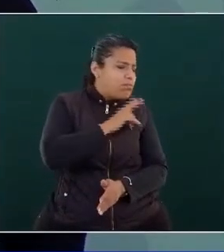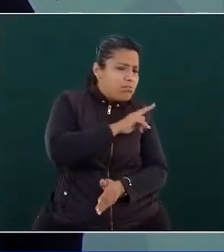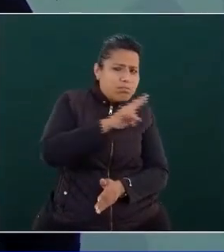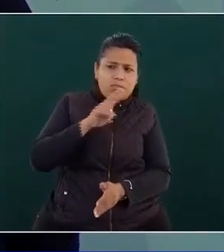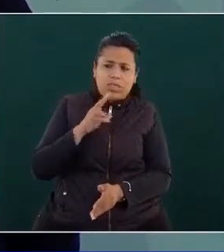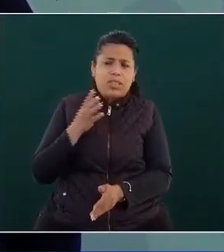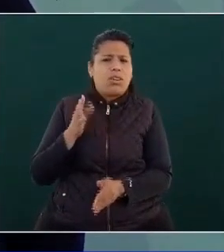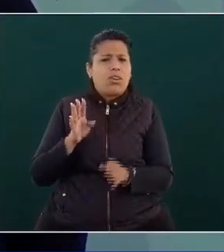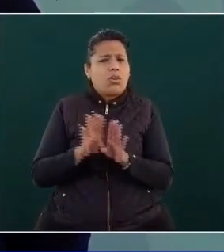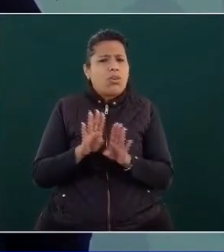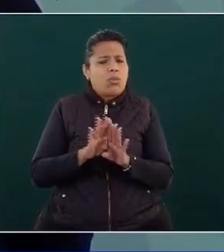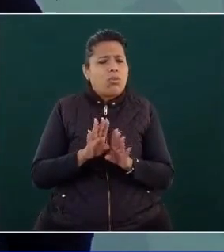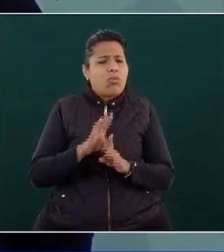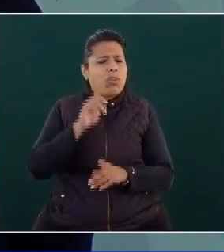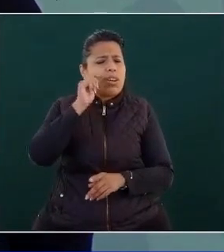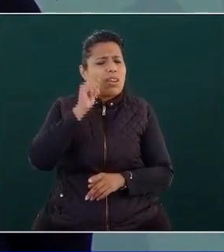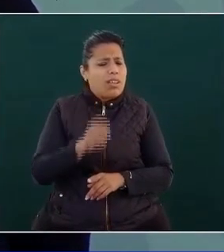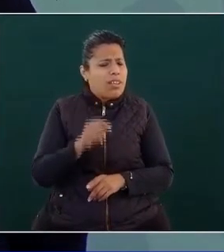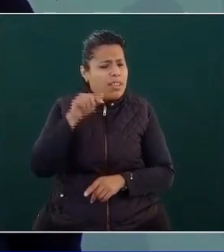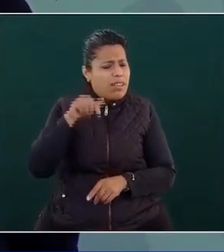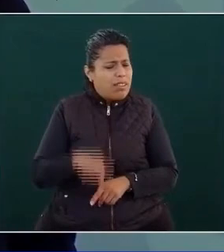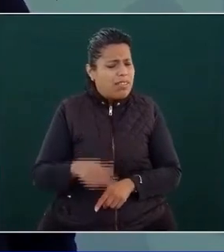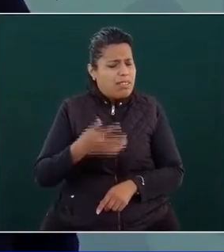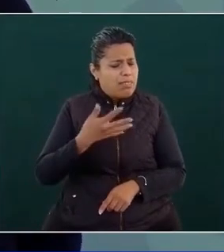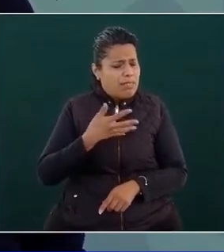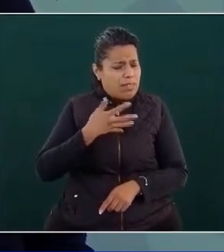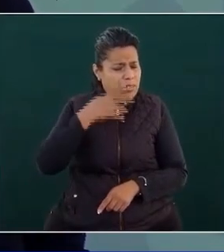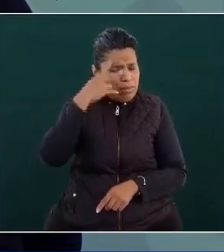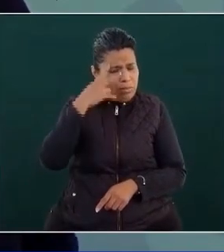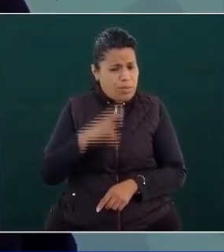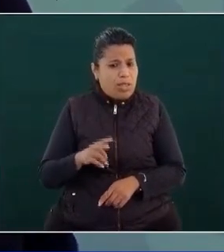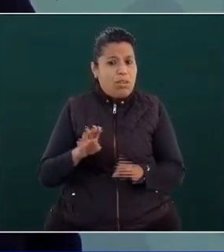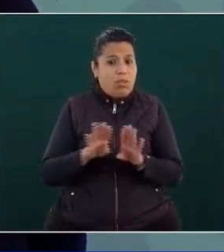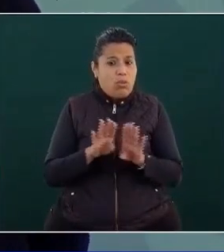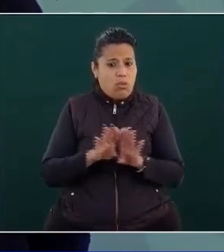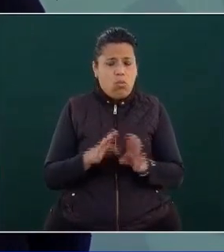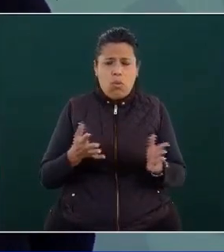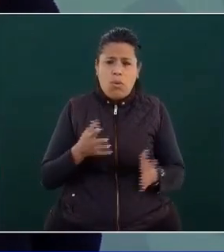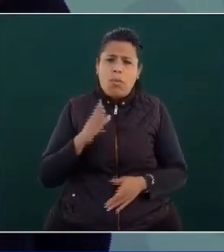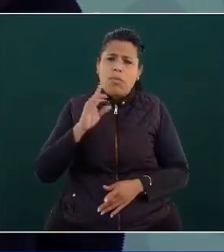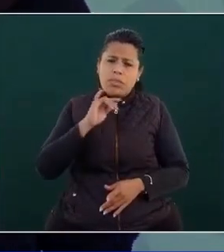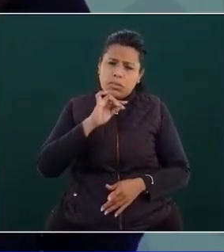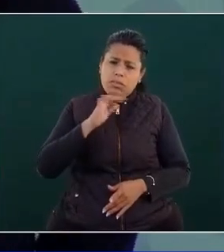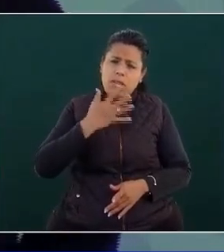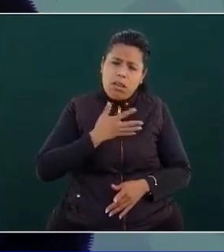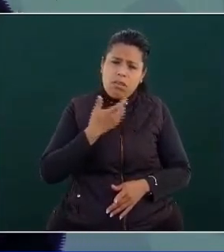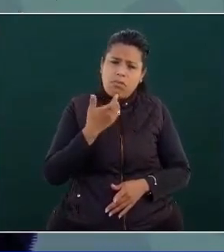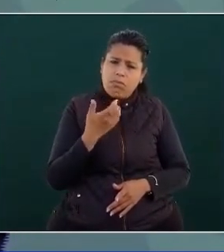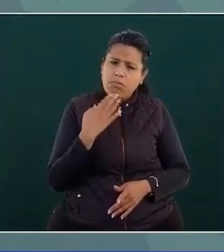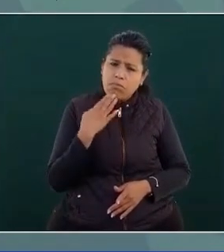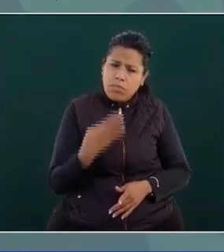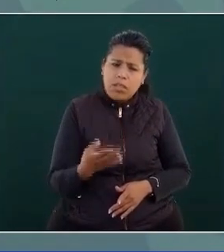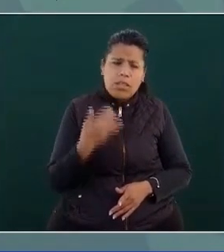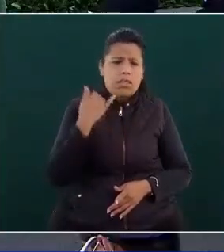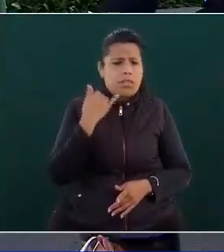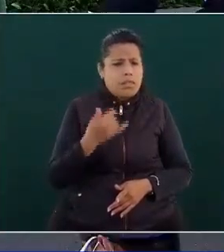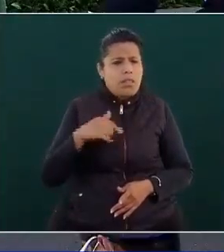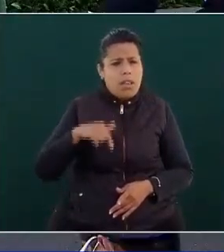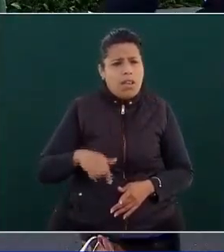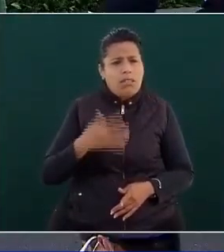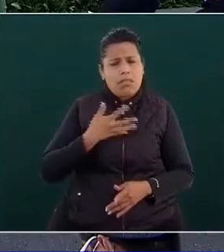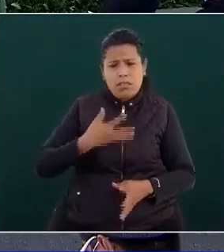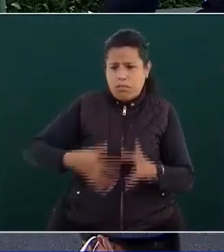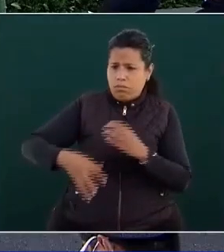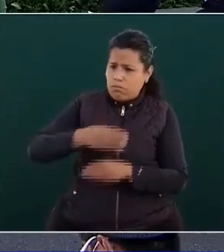y reconocemos que hay estabilidad económica, que hay estabilidad financiera y estamos invirtiendo.